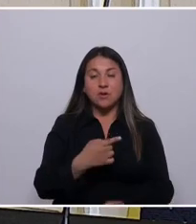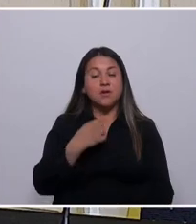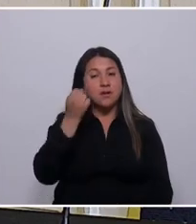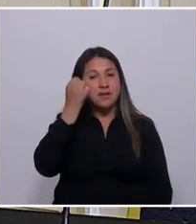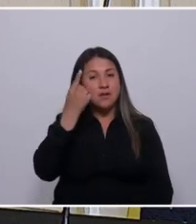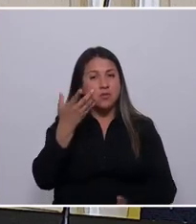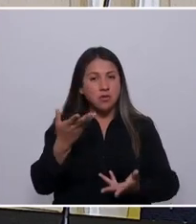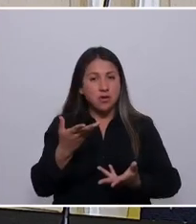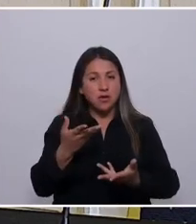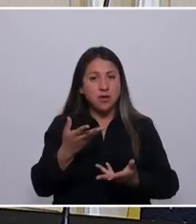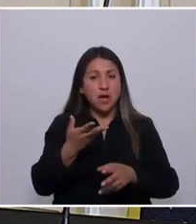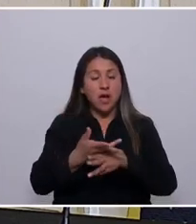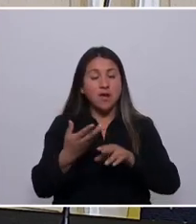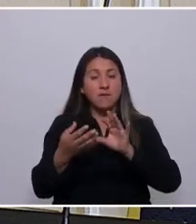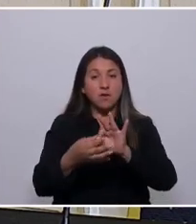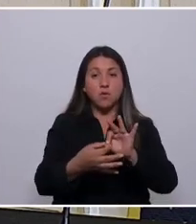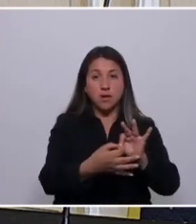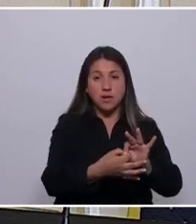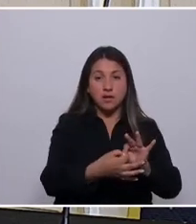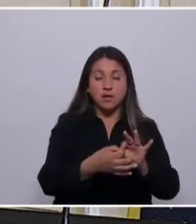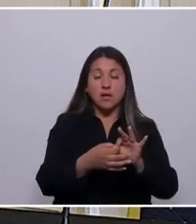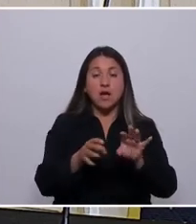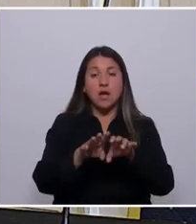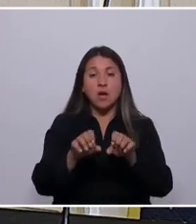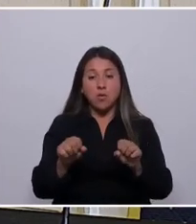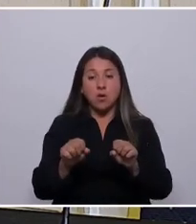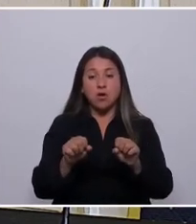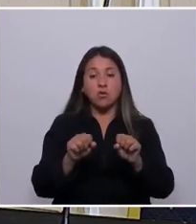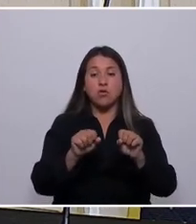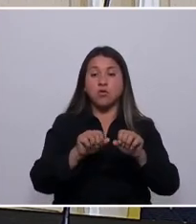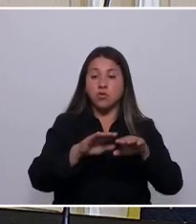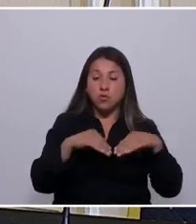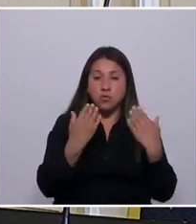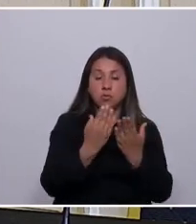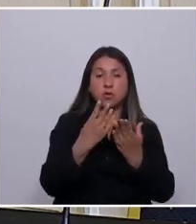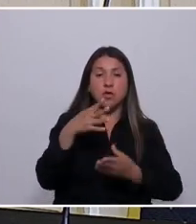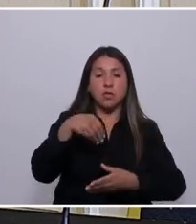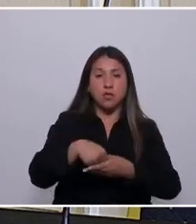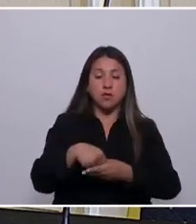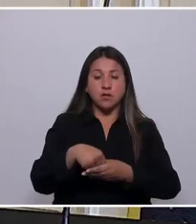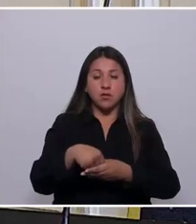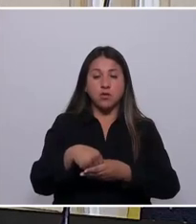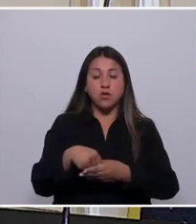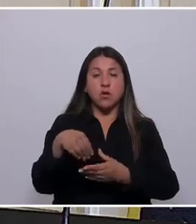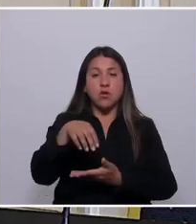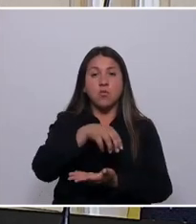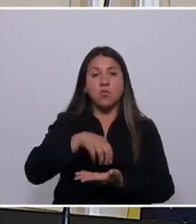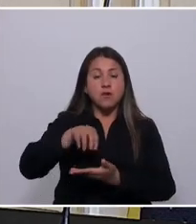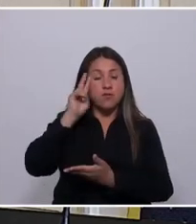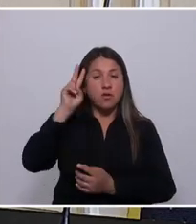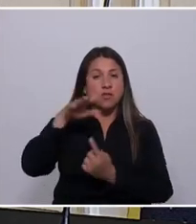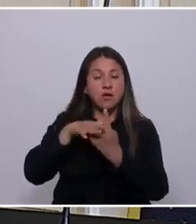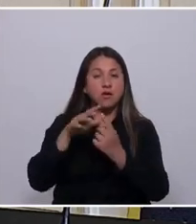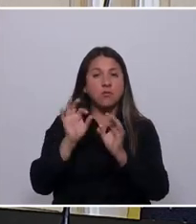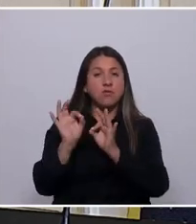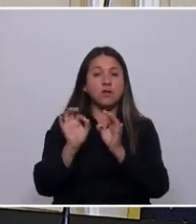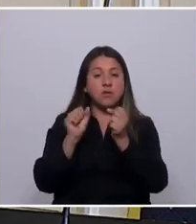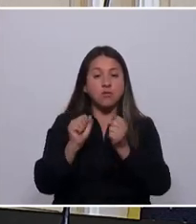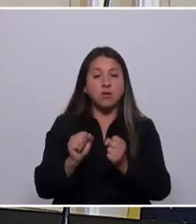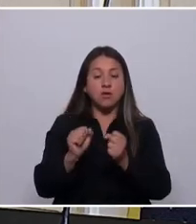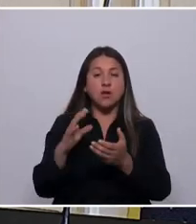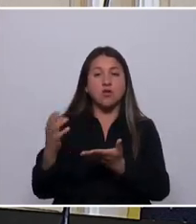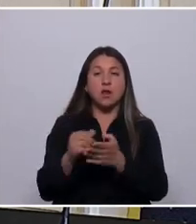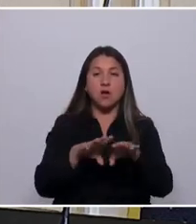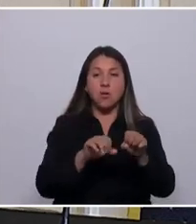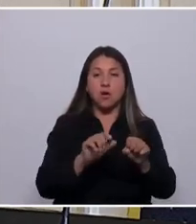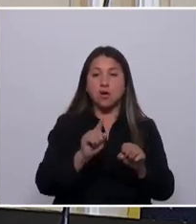hay acuerdos vinculantes, cuando estos acuerdos son totales dentro al interior de un pueblo indígena, y perfectamente podrían haber acuerdos que no sean